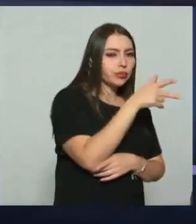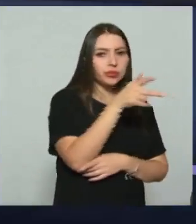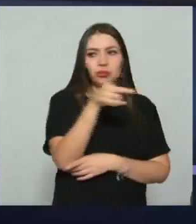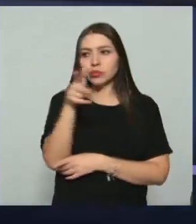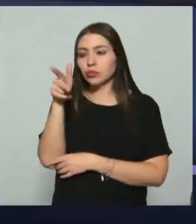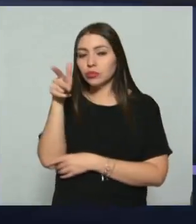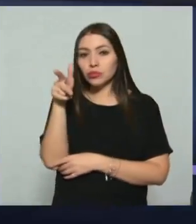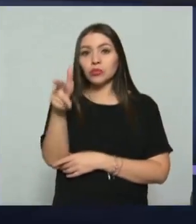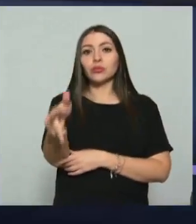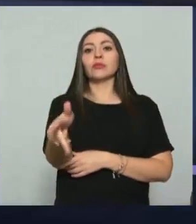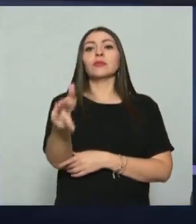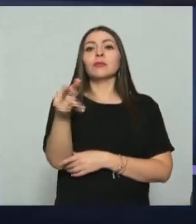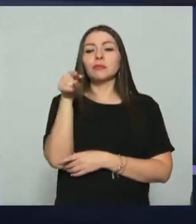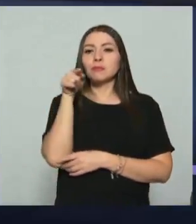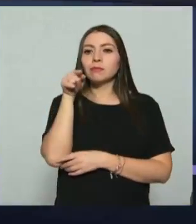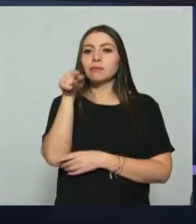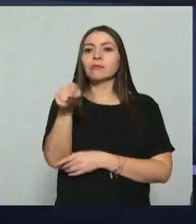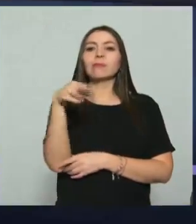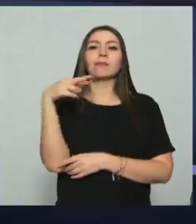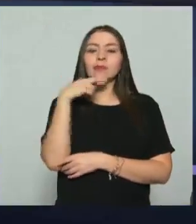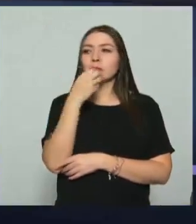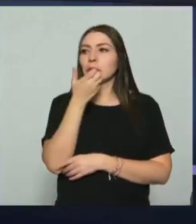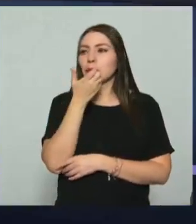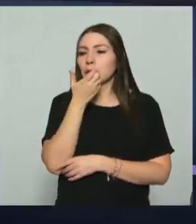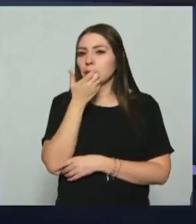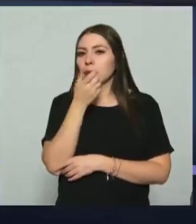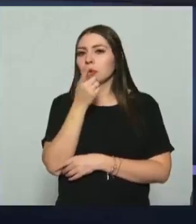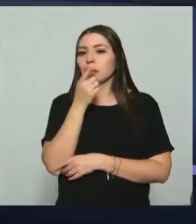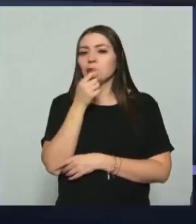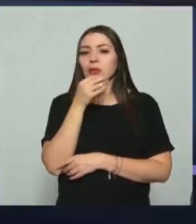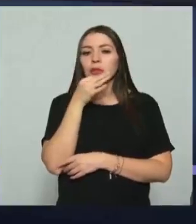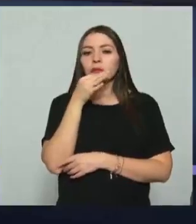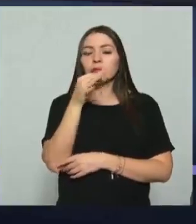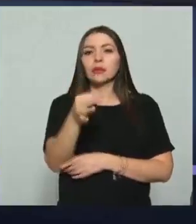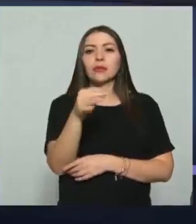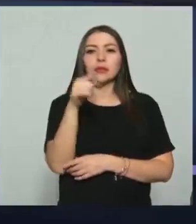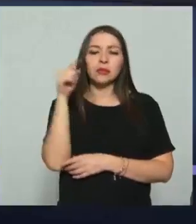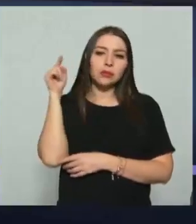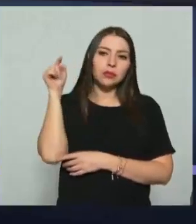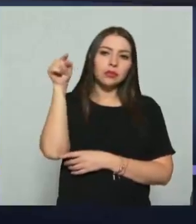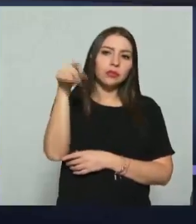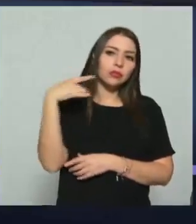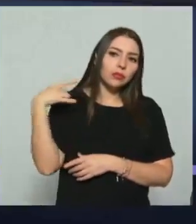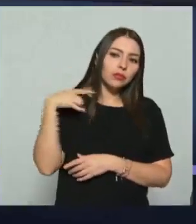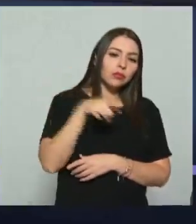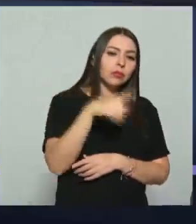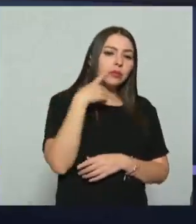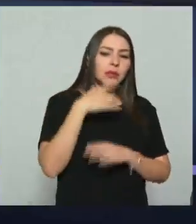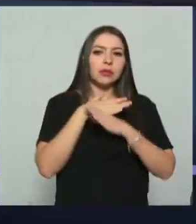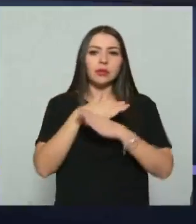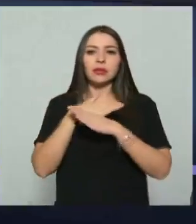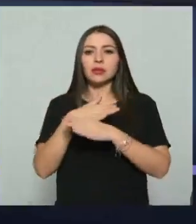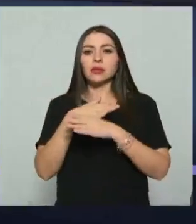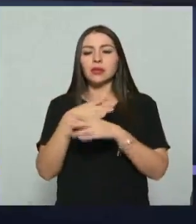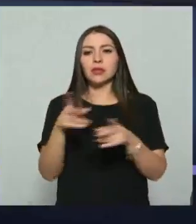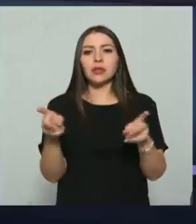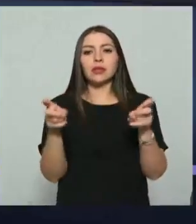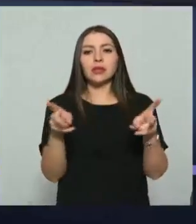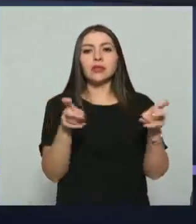él y mandamos vía radio elementos de tierra para evitar los robos. Si no se